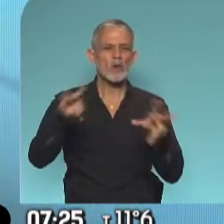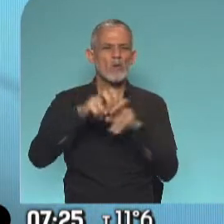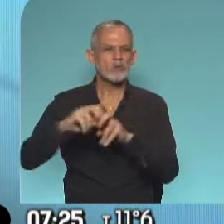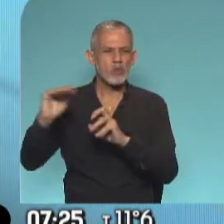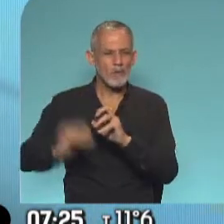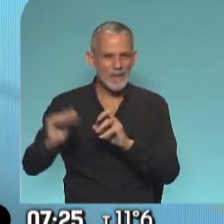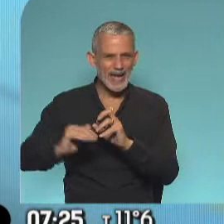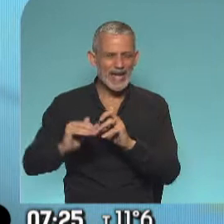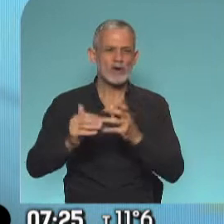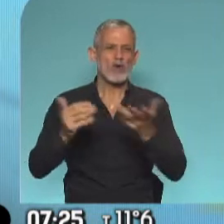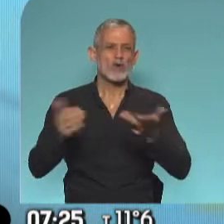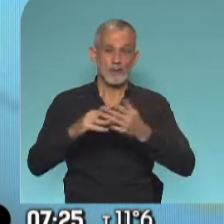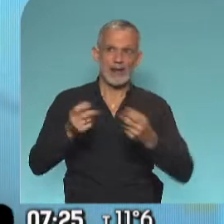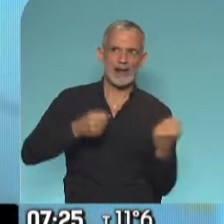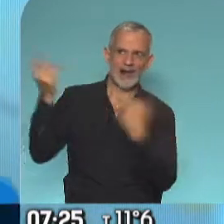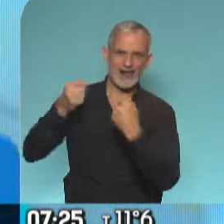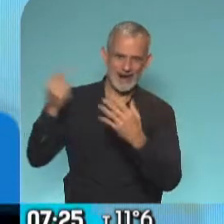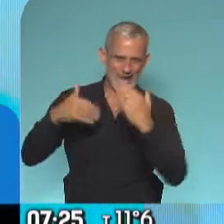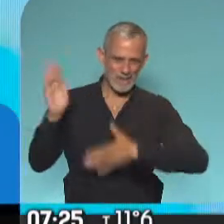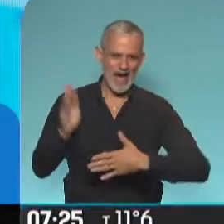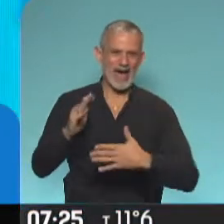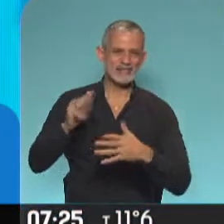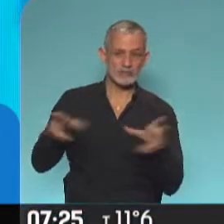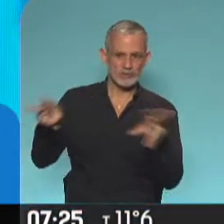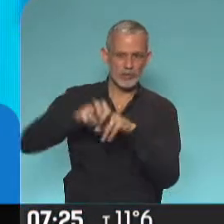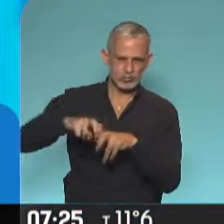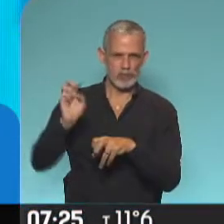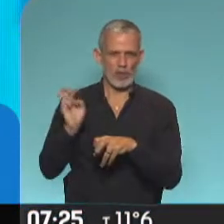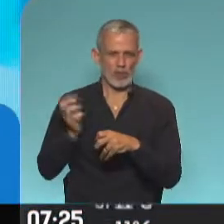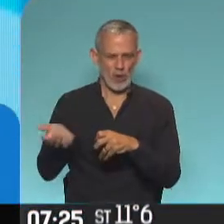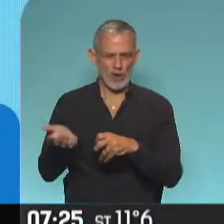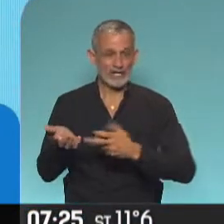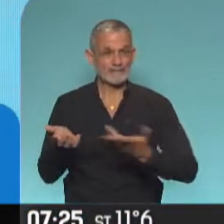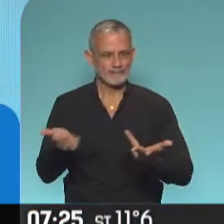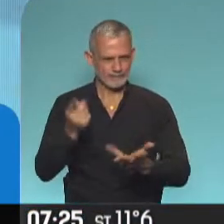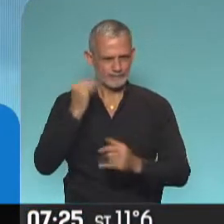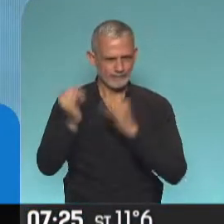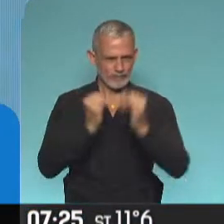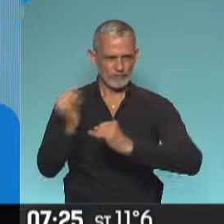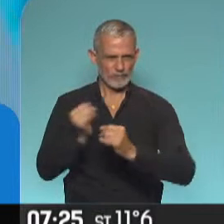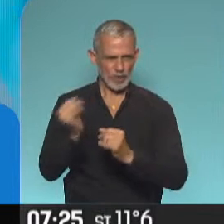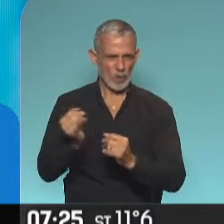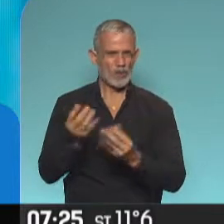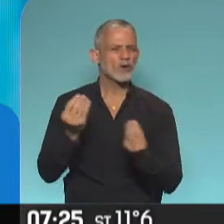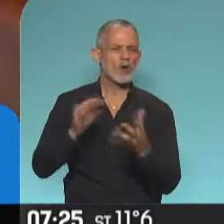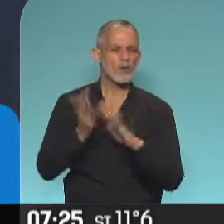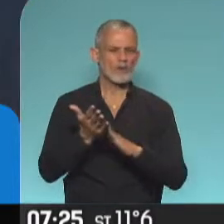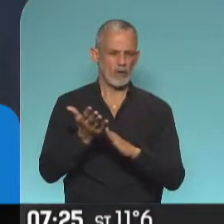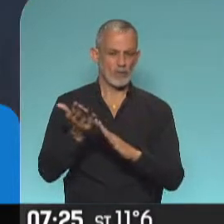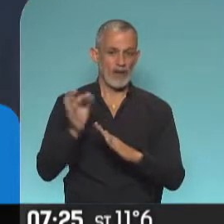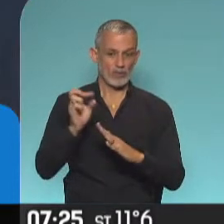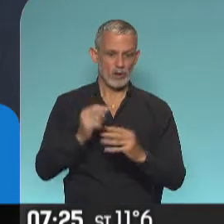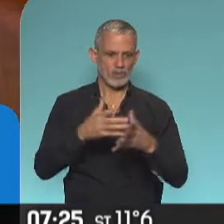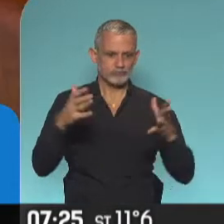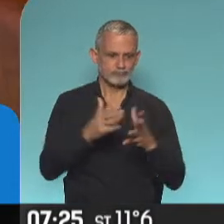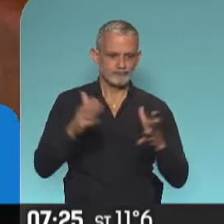retenciones para que haya mayores exportaciones, mayor liquidación. Eso es lo que te quería traer hoy. ¿Cómo estuvo repercutiendo esto?